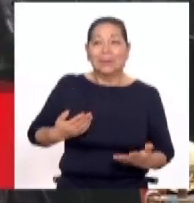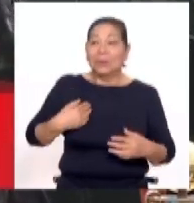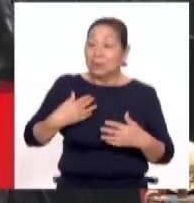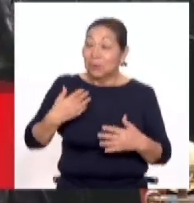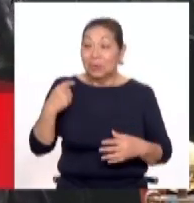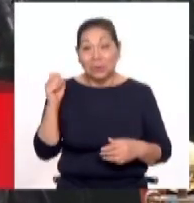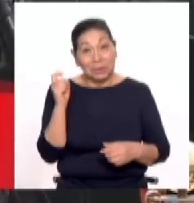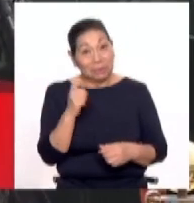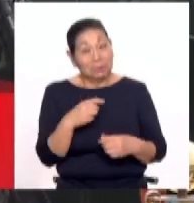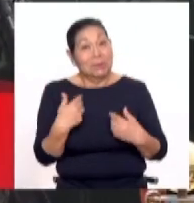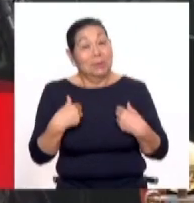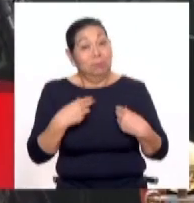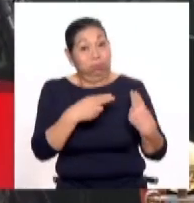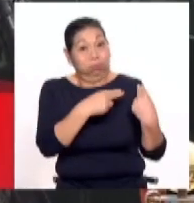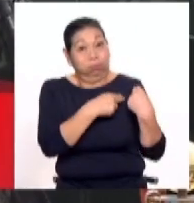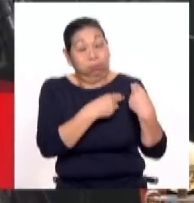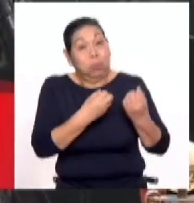desafiante.